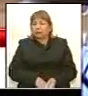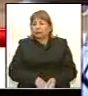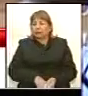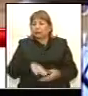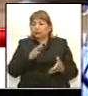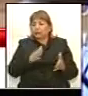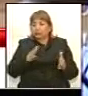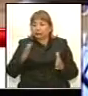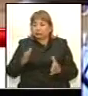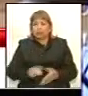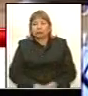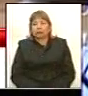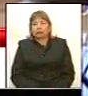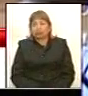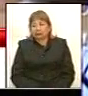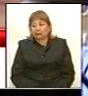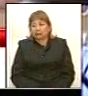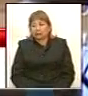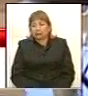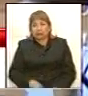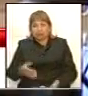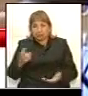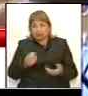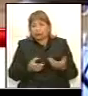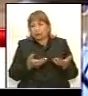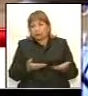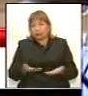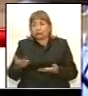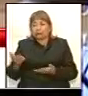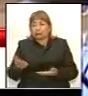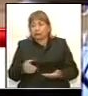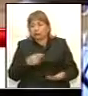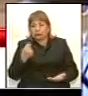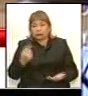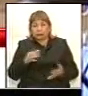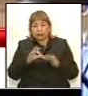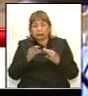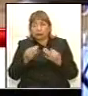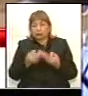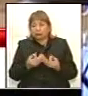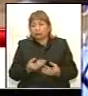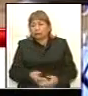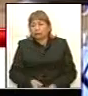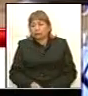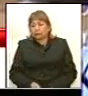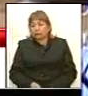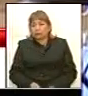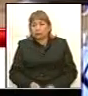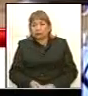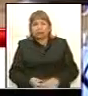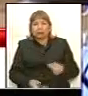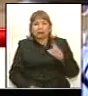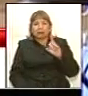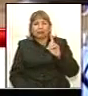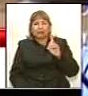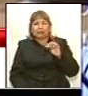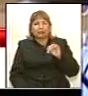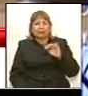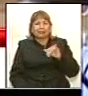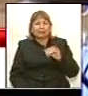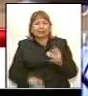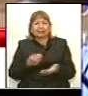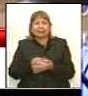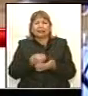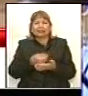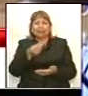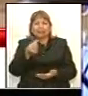y ponerlos en fila, para que la gente fuera a sacar a sus familiares. Pedían DNI y un pago, estaba del aire a Bolívar,